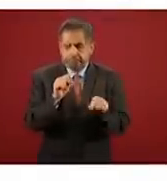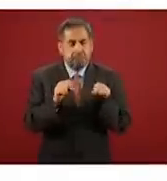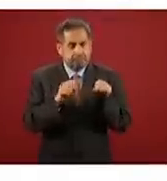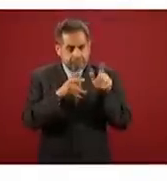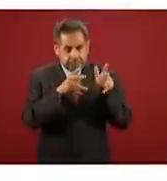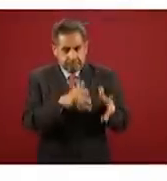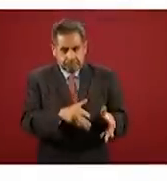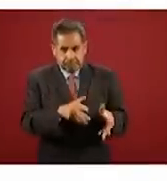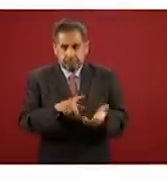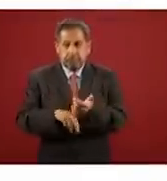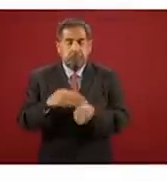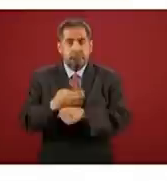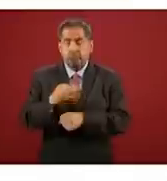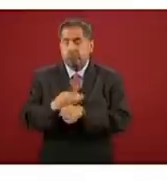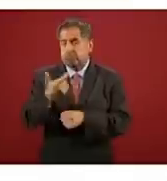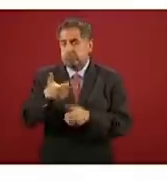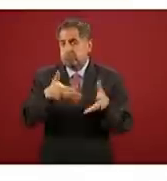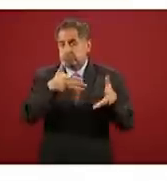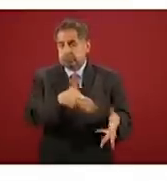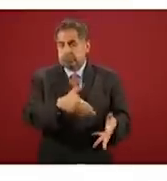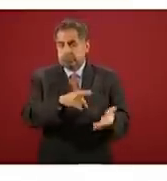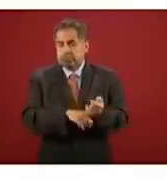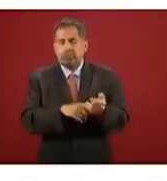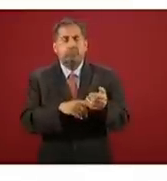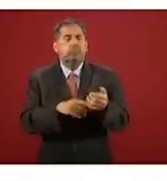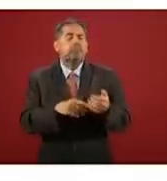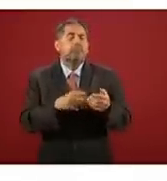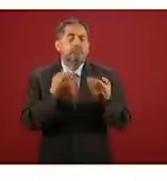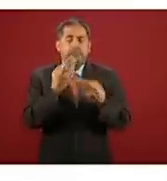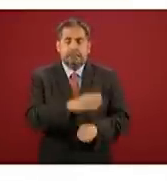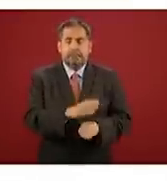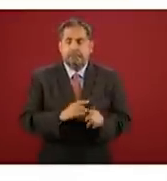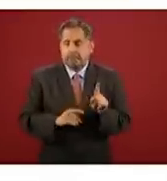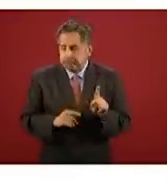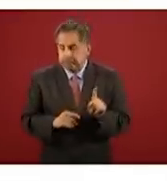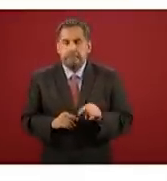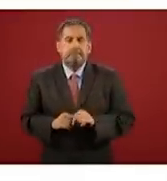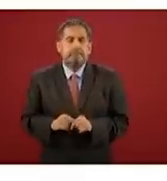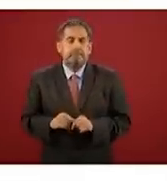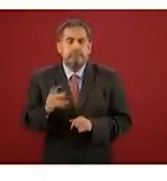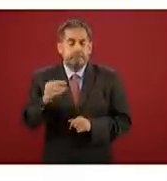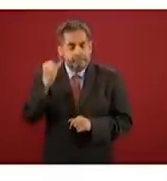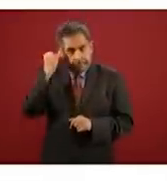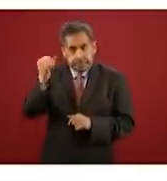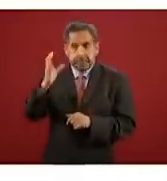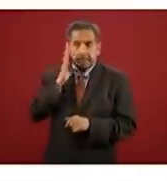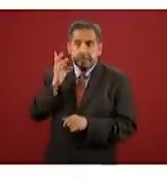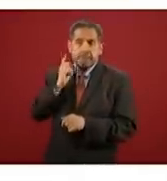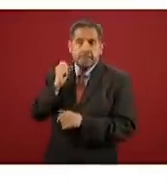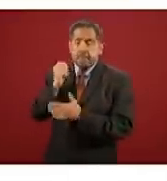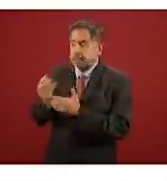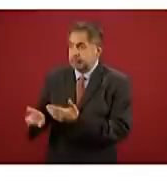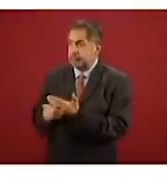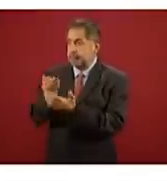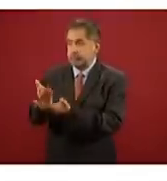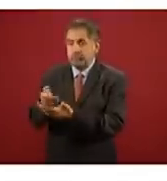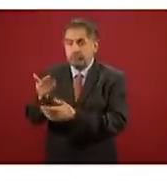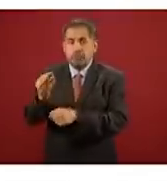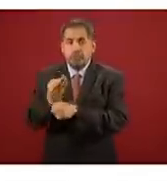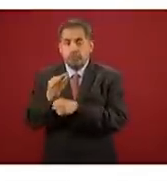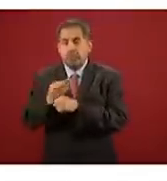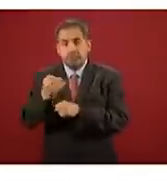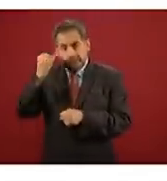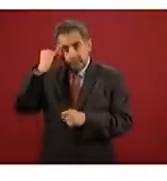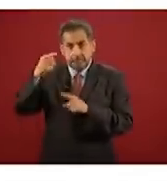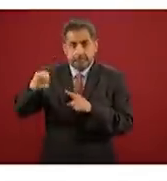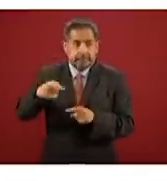dinero permanece en los bancos. Sin embargo, la iniciativa que está en la Cámara de Senadores en este momento discutiéndose parte de la premisa